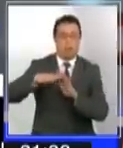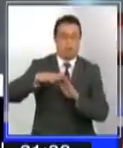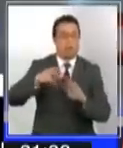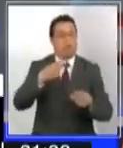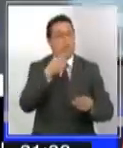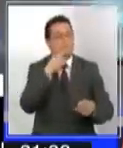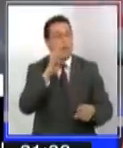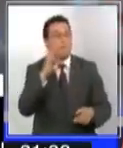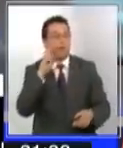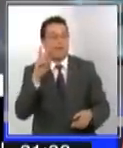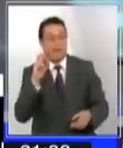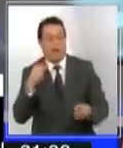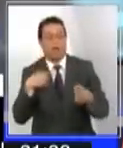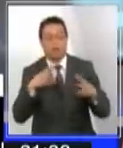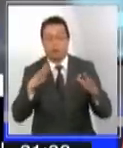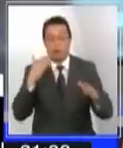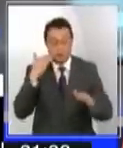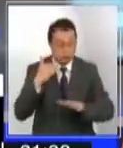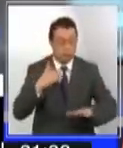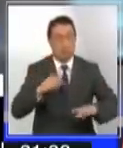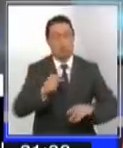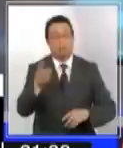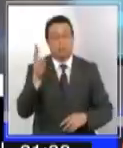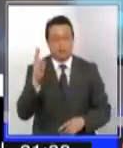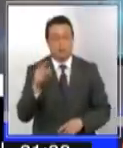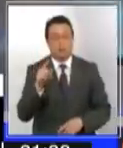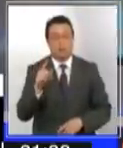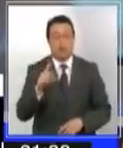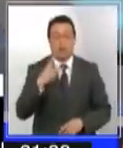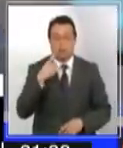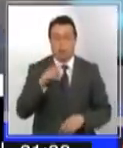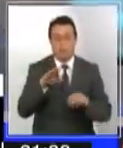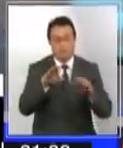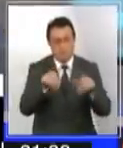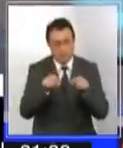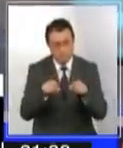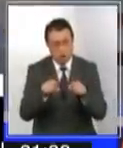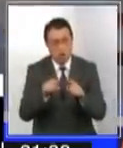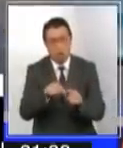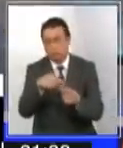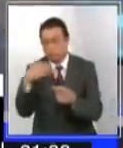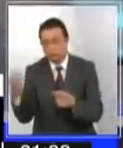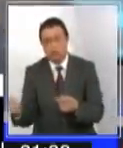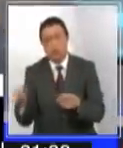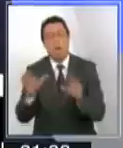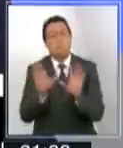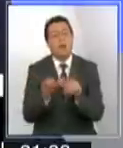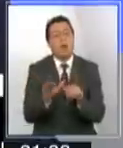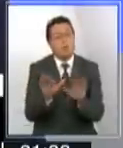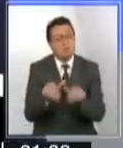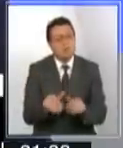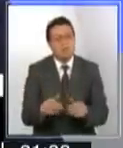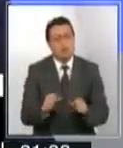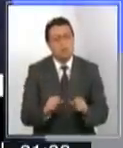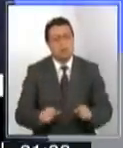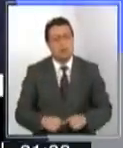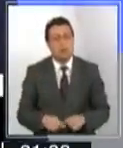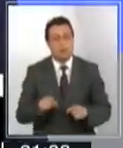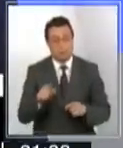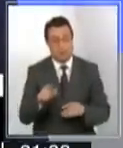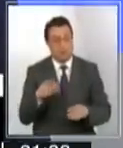y además para evitar el consumo de menores de edad. ¿No sería recomendable usar eso mismo entonces en el caso de la marihuana? Fue a la